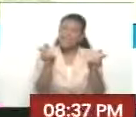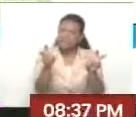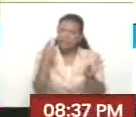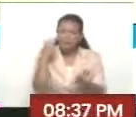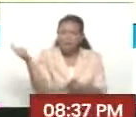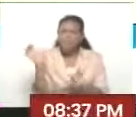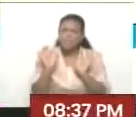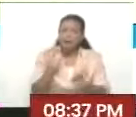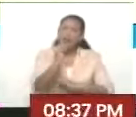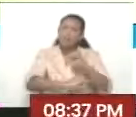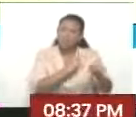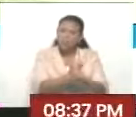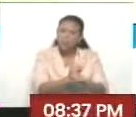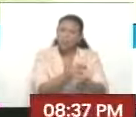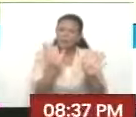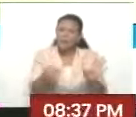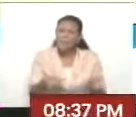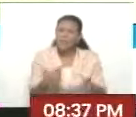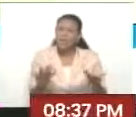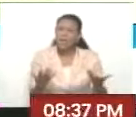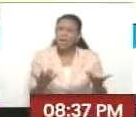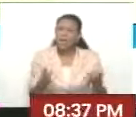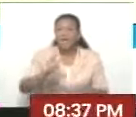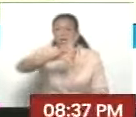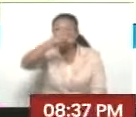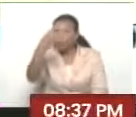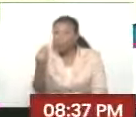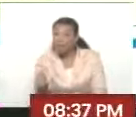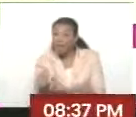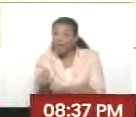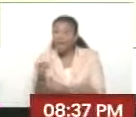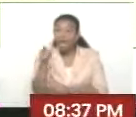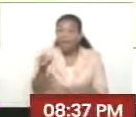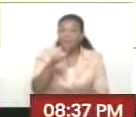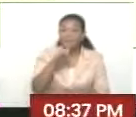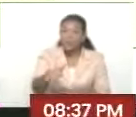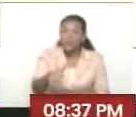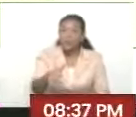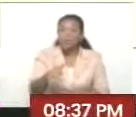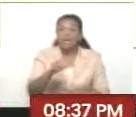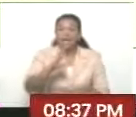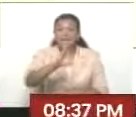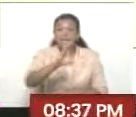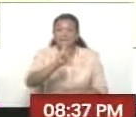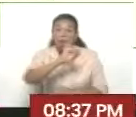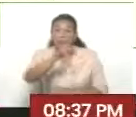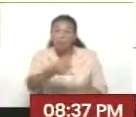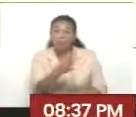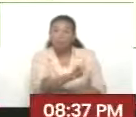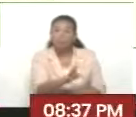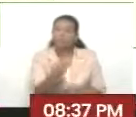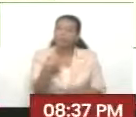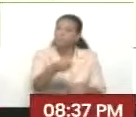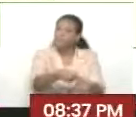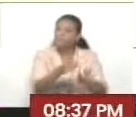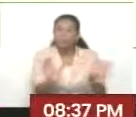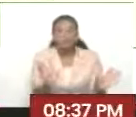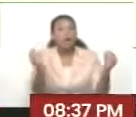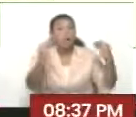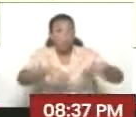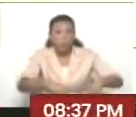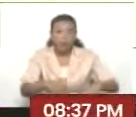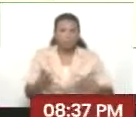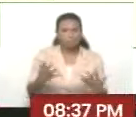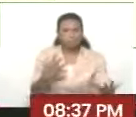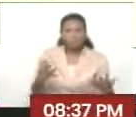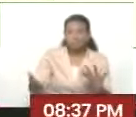presidente, en el ambiente internacional, Sudáfrica, que fue el país que denunció ante la CIJ y tibiamente dijeron que bueno, que estaban de acuerdo, pero